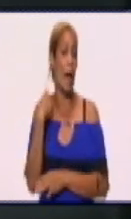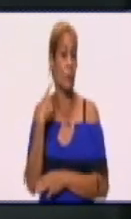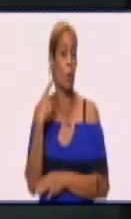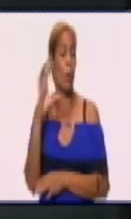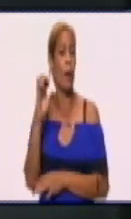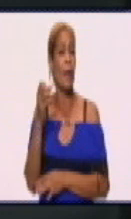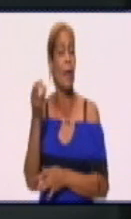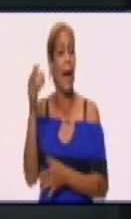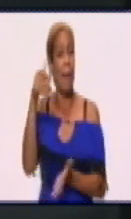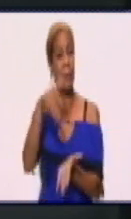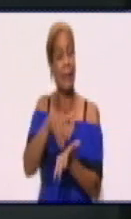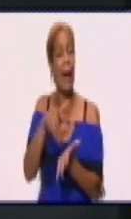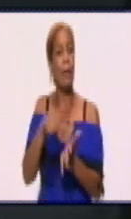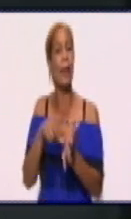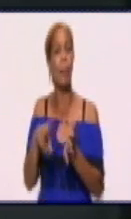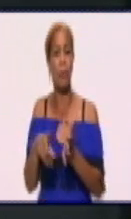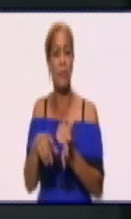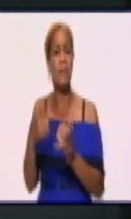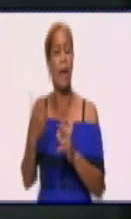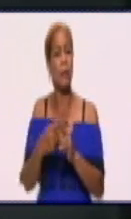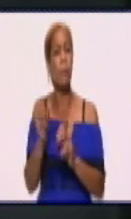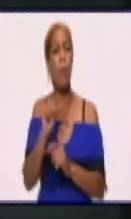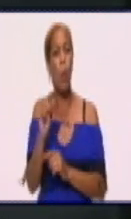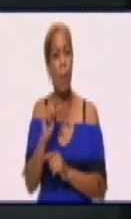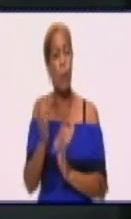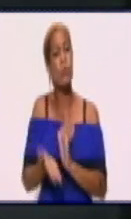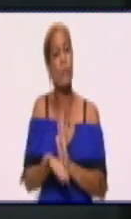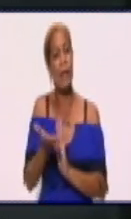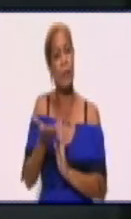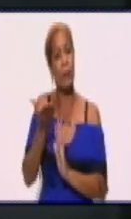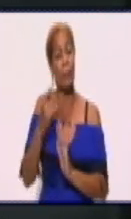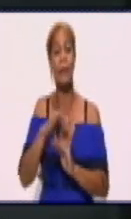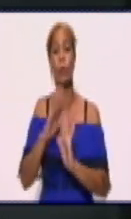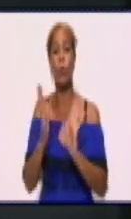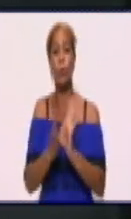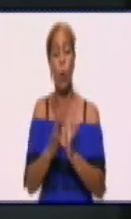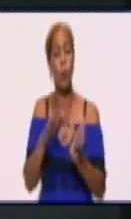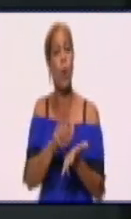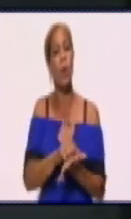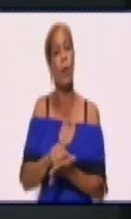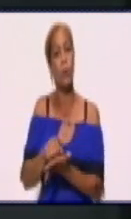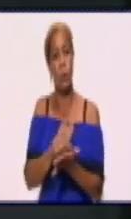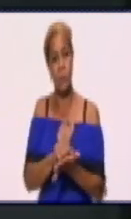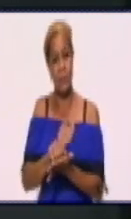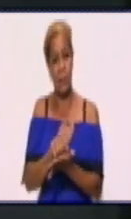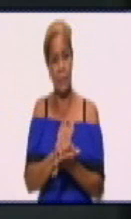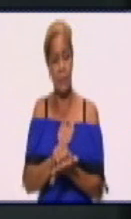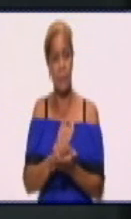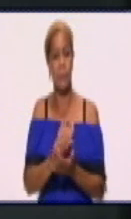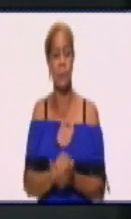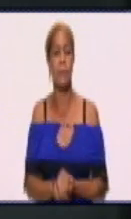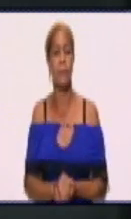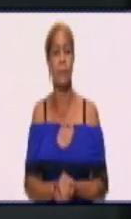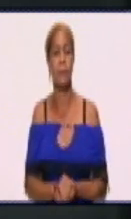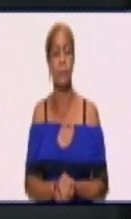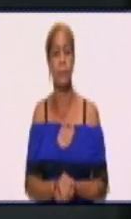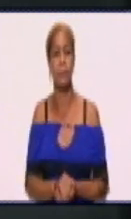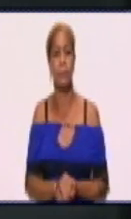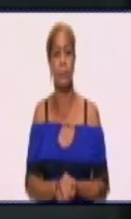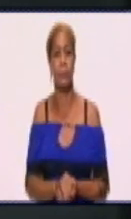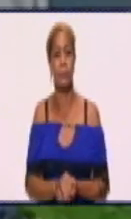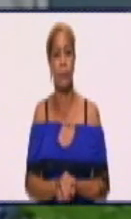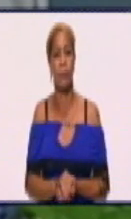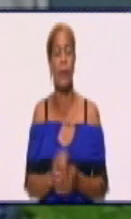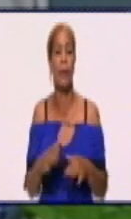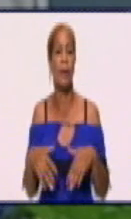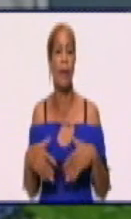ido incrementándose los servicios y hoy tenemos una gran cantidad también de clientes que ya están utilizando este servicio lo que